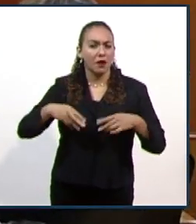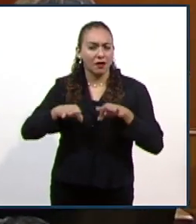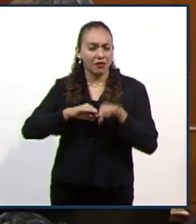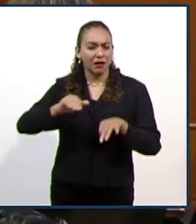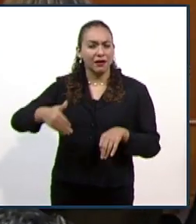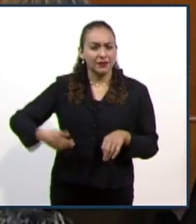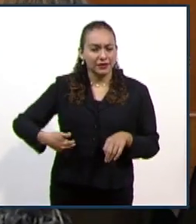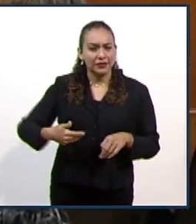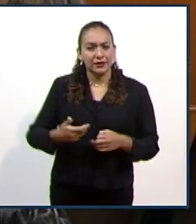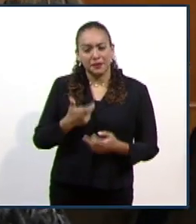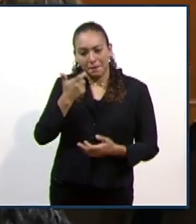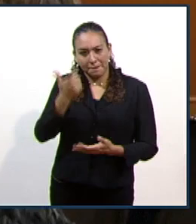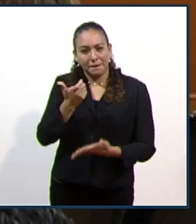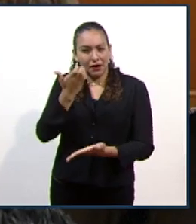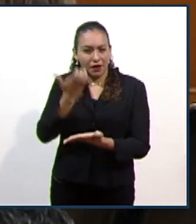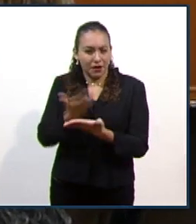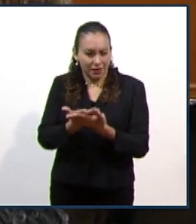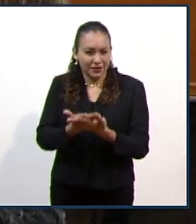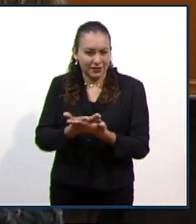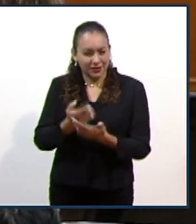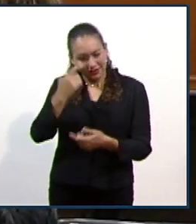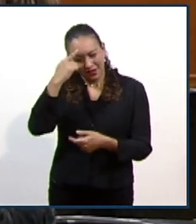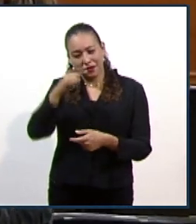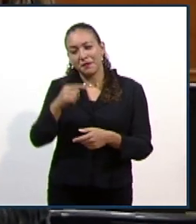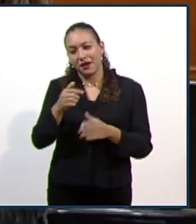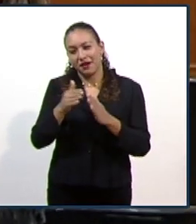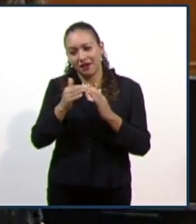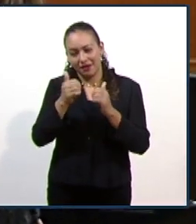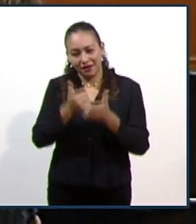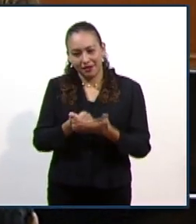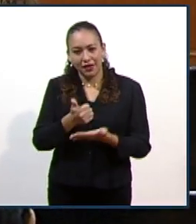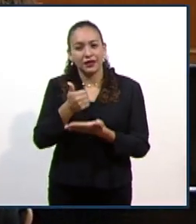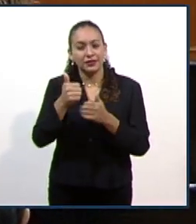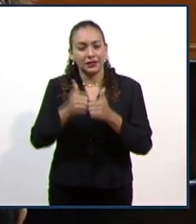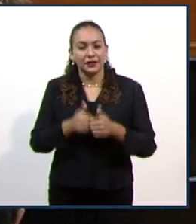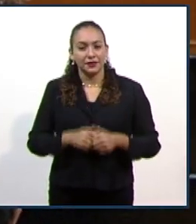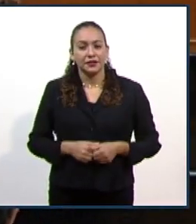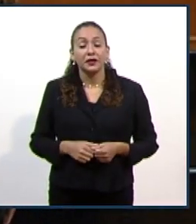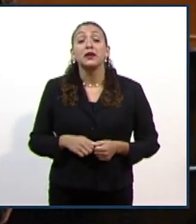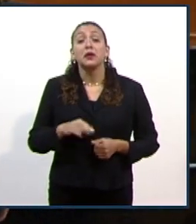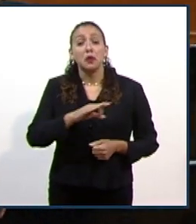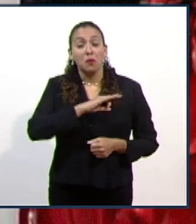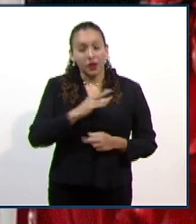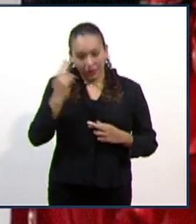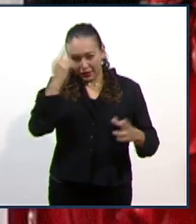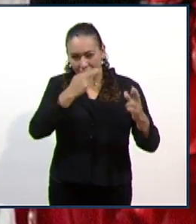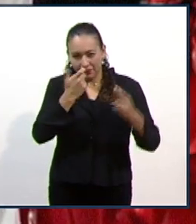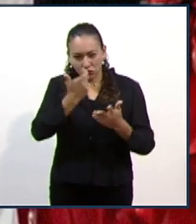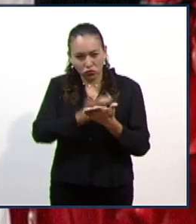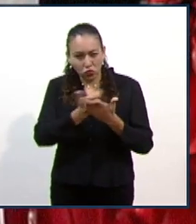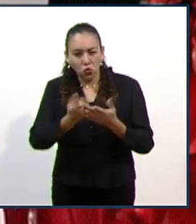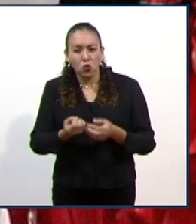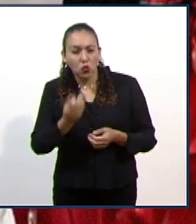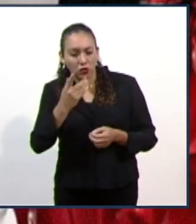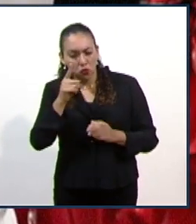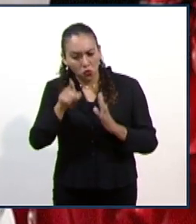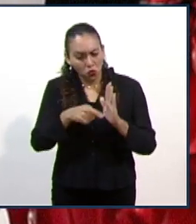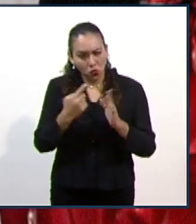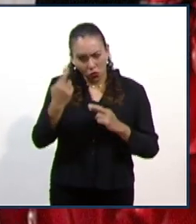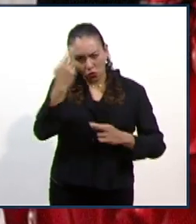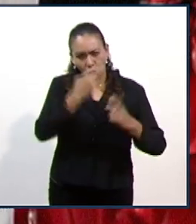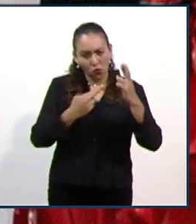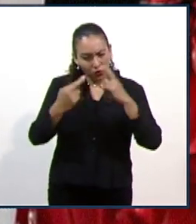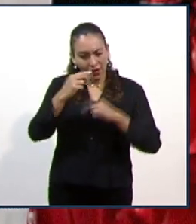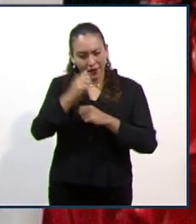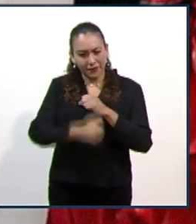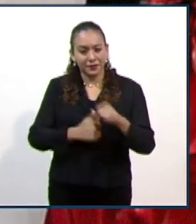artículo 68 de su ley derogada y por ende puede ejercerse una vez al año. La sala explicó que cuando dicha institución